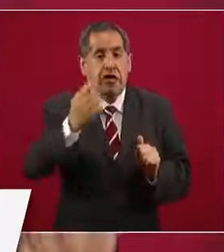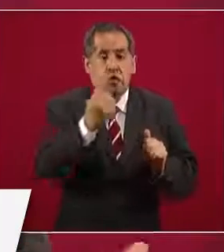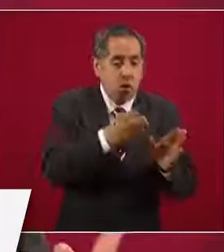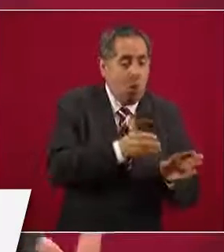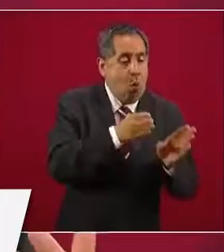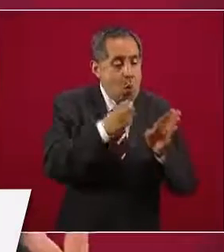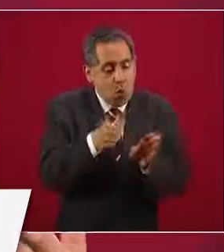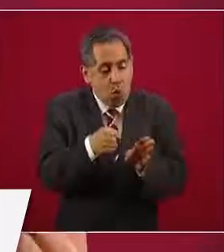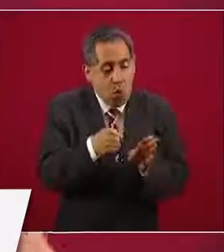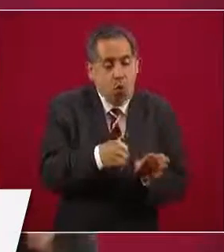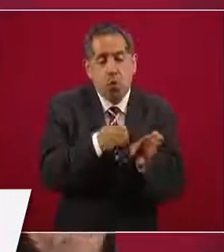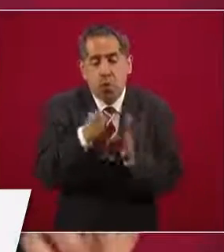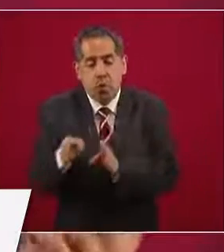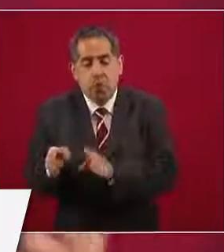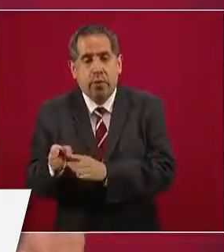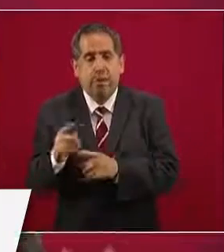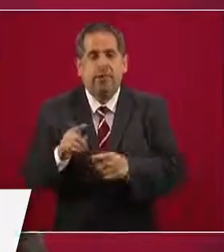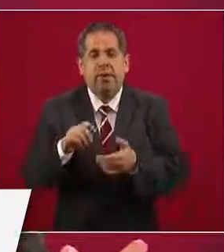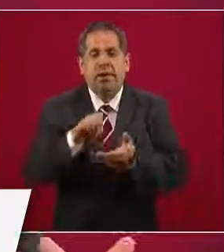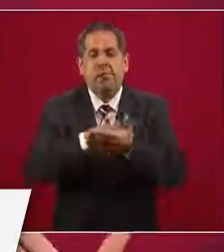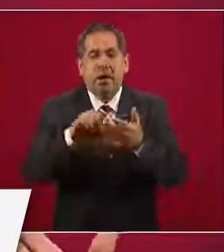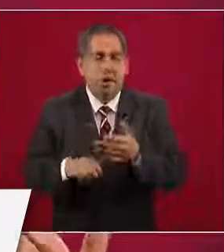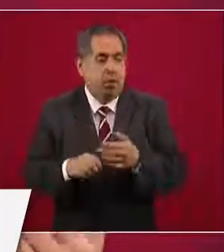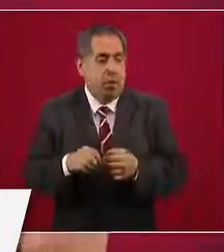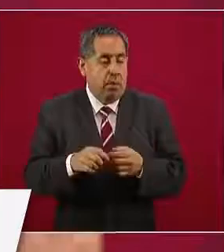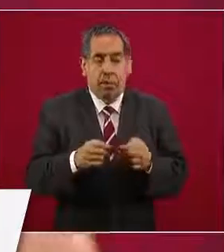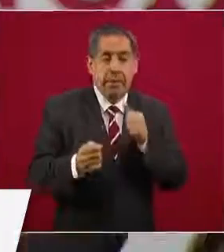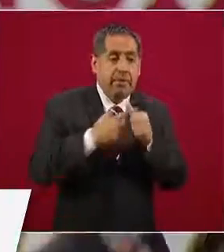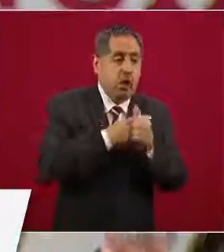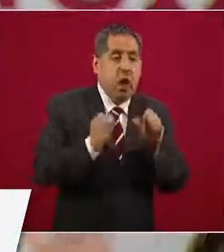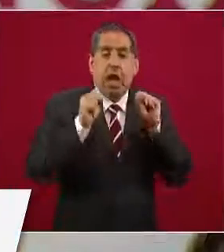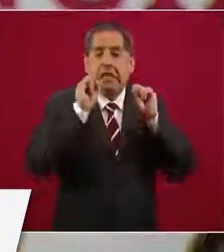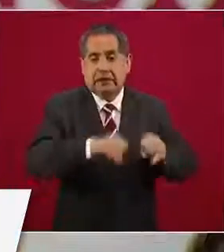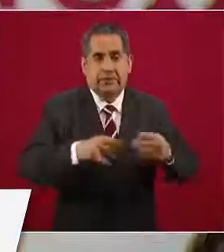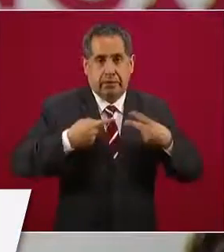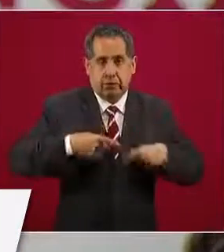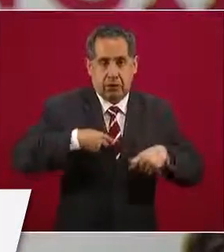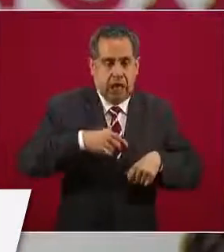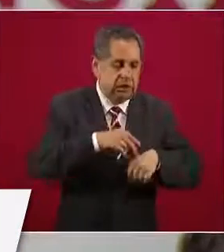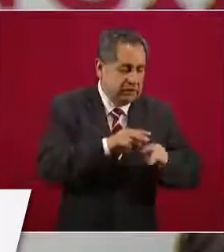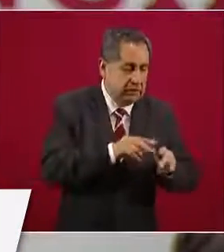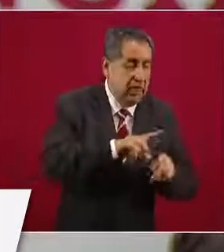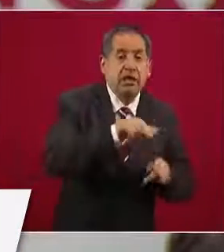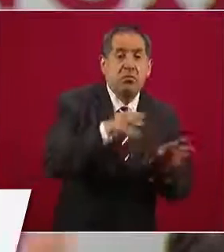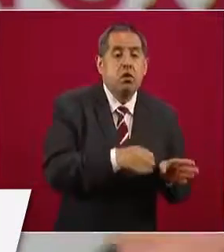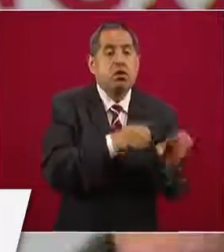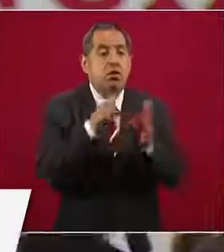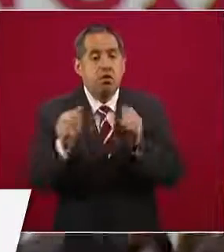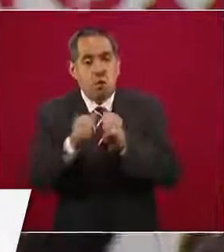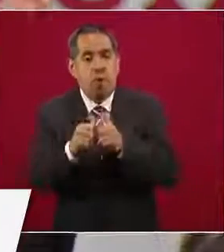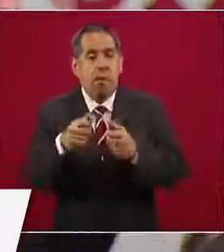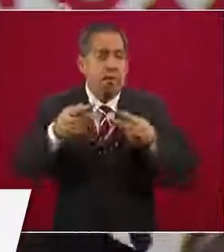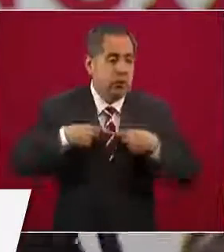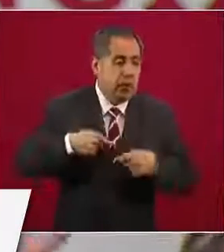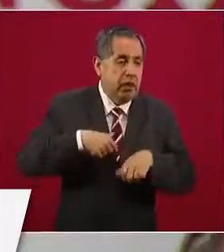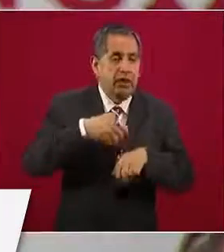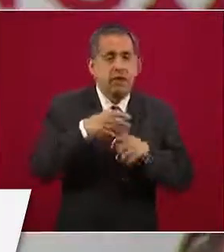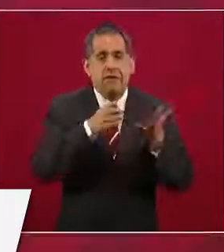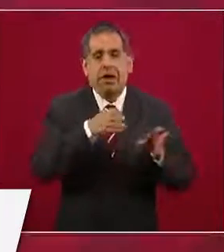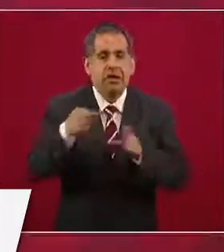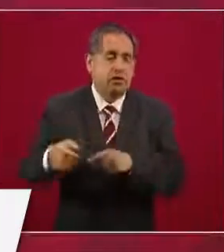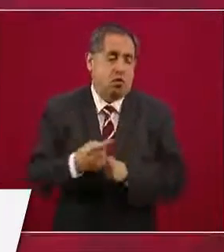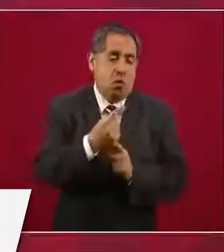preclínica es decir sin seres humanos y posteriormente las fases clínicas 1 2 3